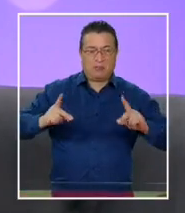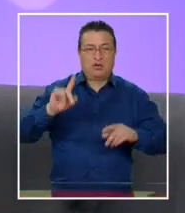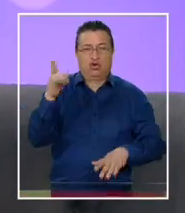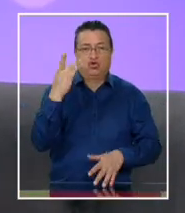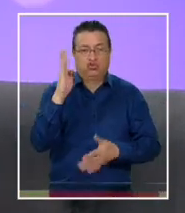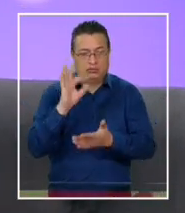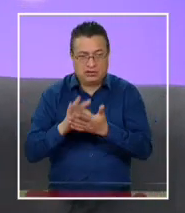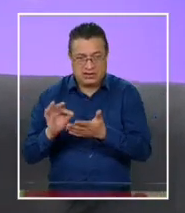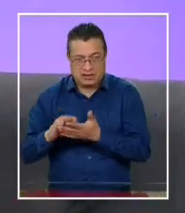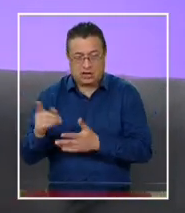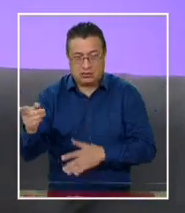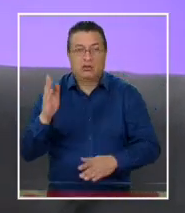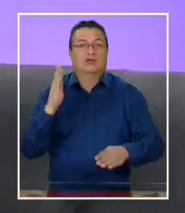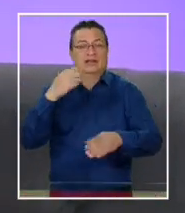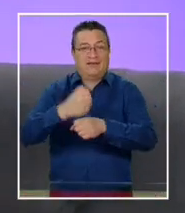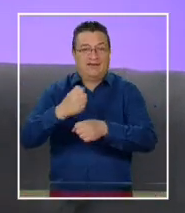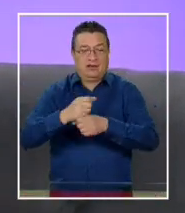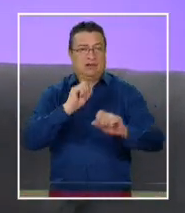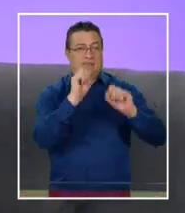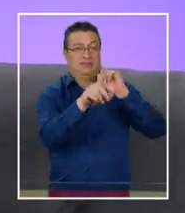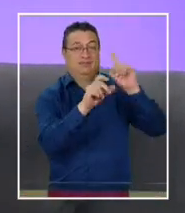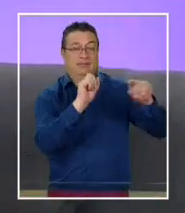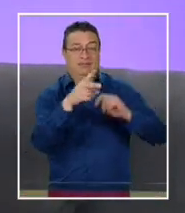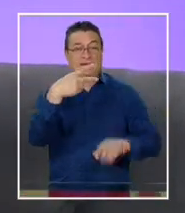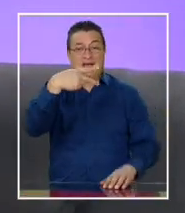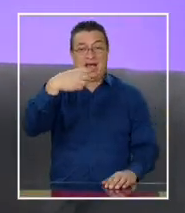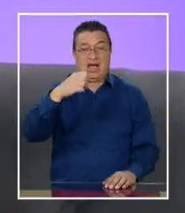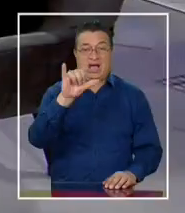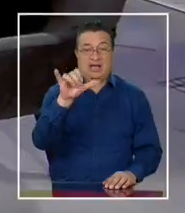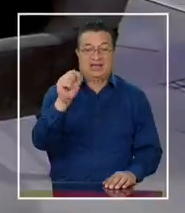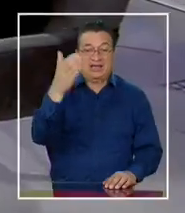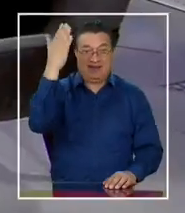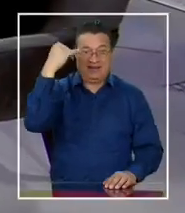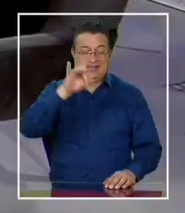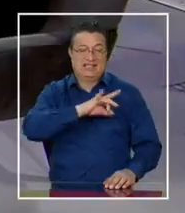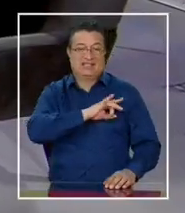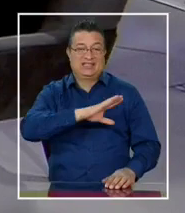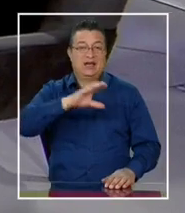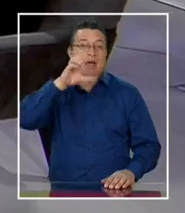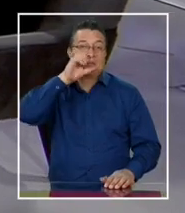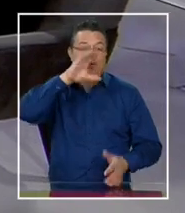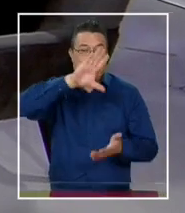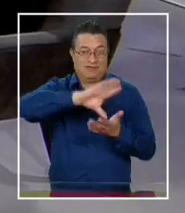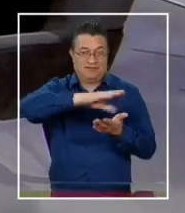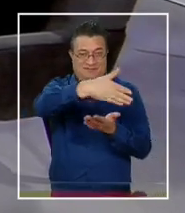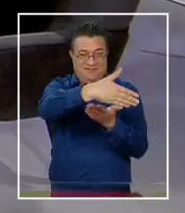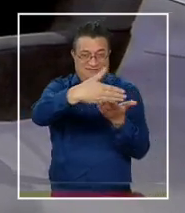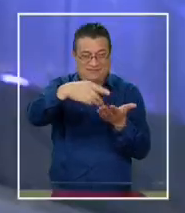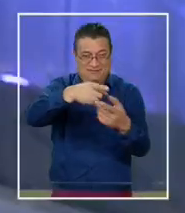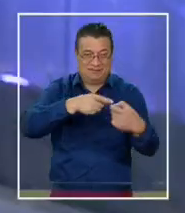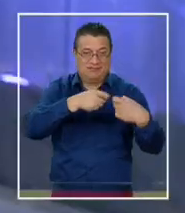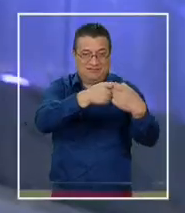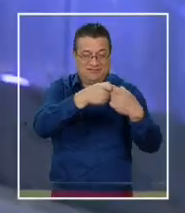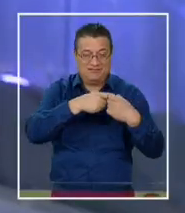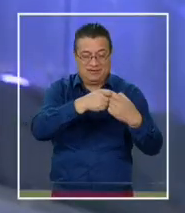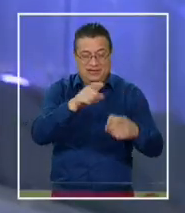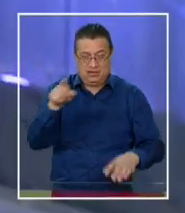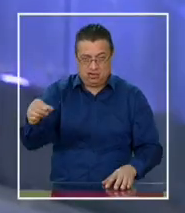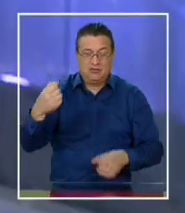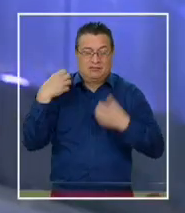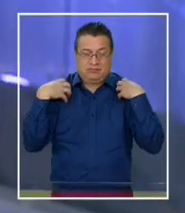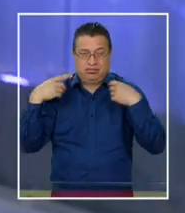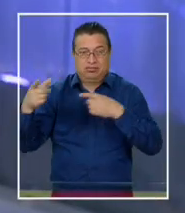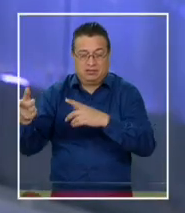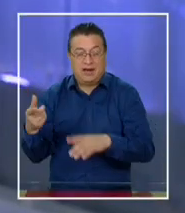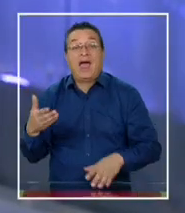subsecretario fue la gente chileno cierto ante la haya en el caso con Perú cierto en el conflicto limítrofe con Perú